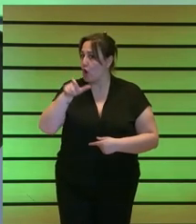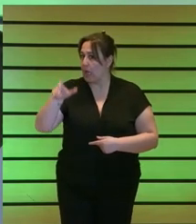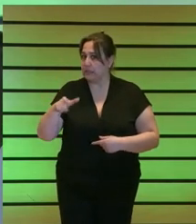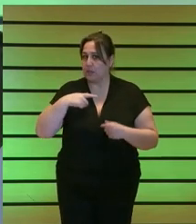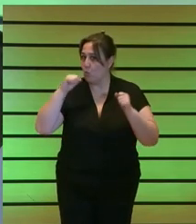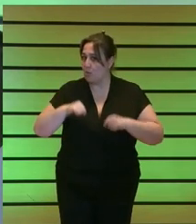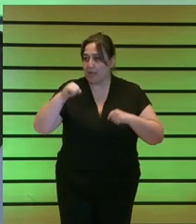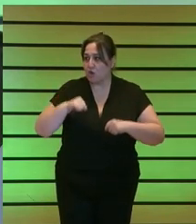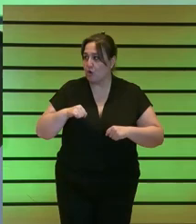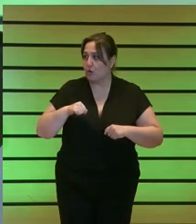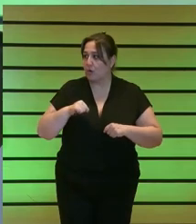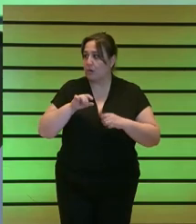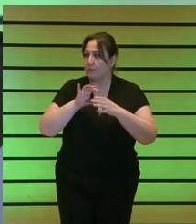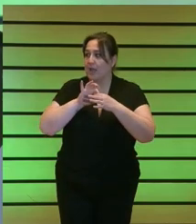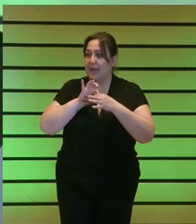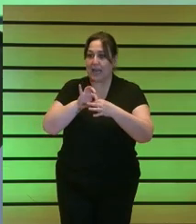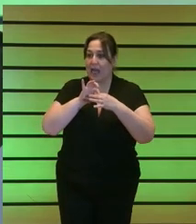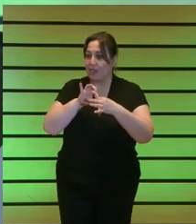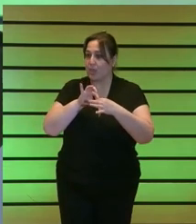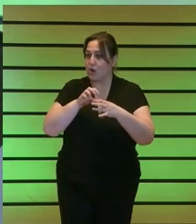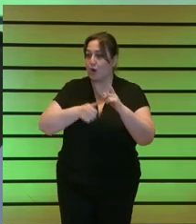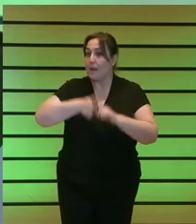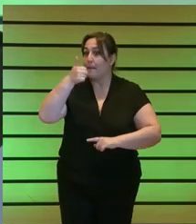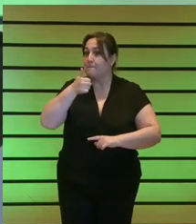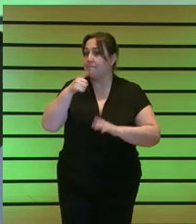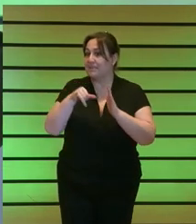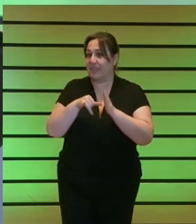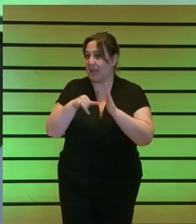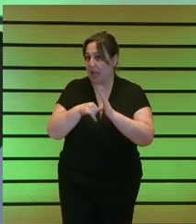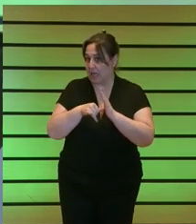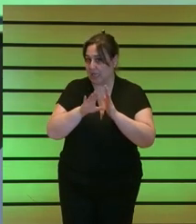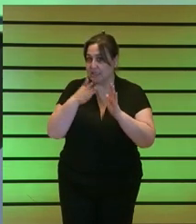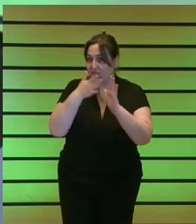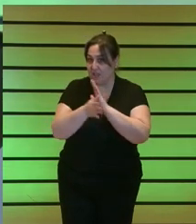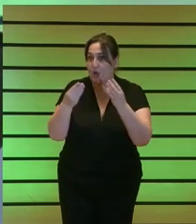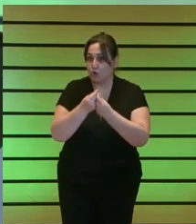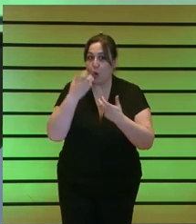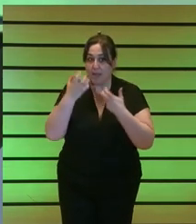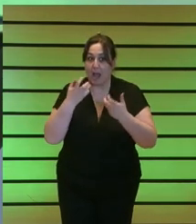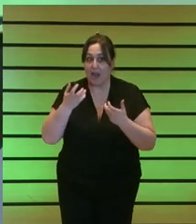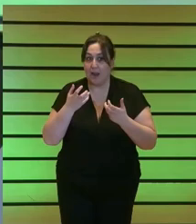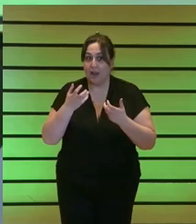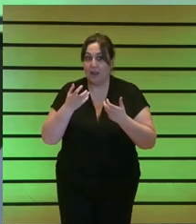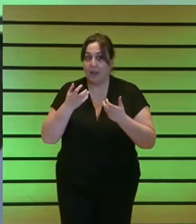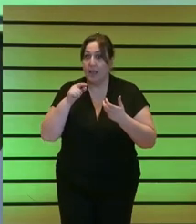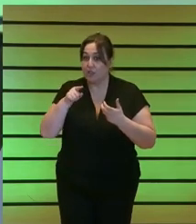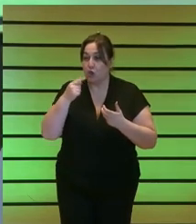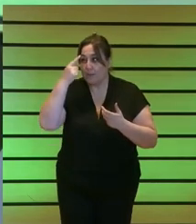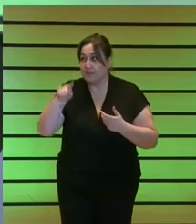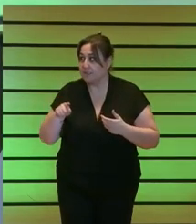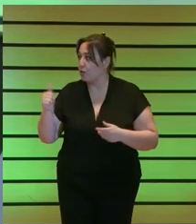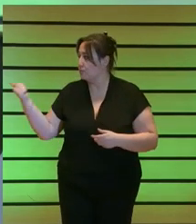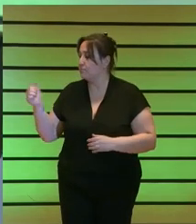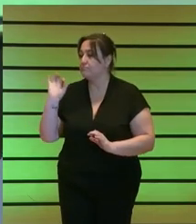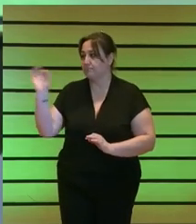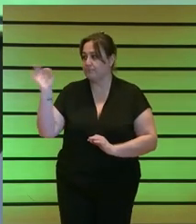que la relación que tiene más cercana es con su animal de compañía eso lo habéis contemplado efectivamente en el bienestar del